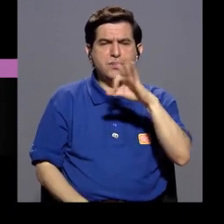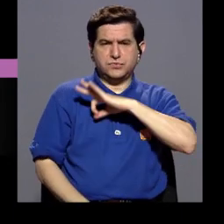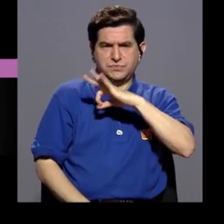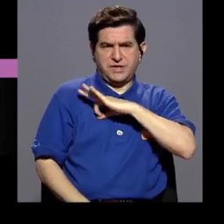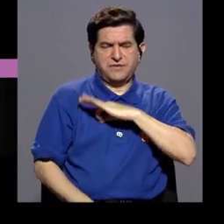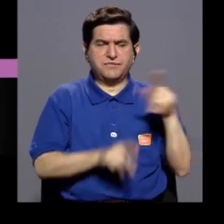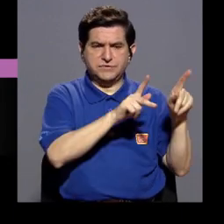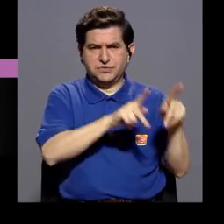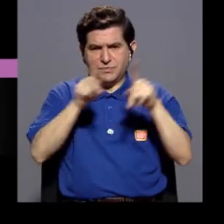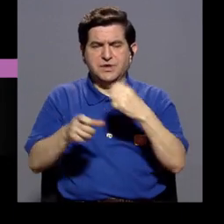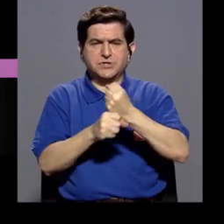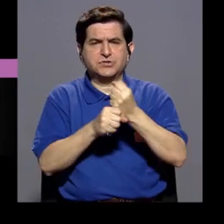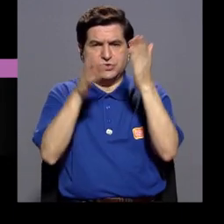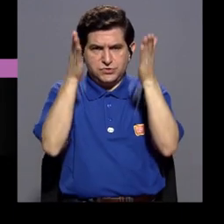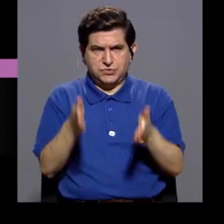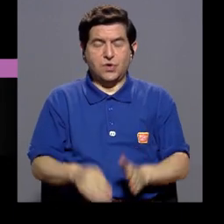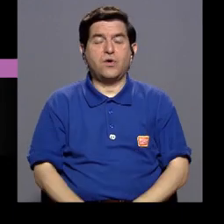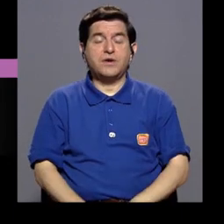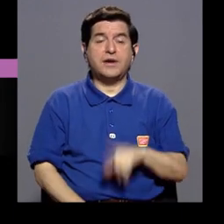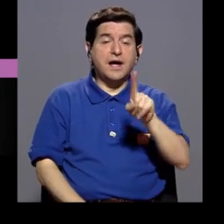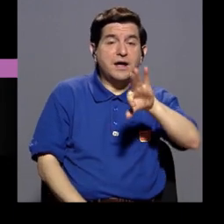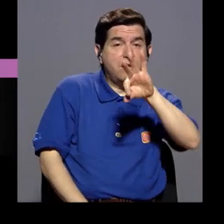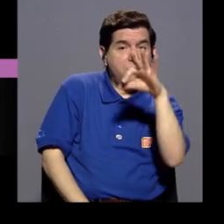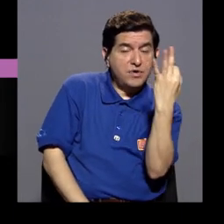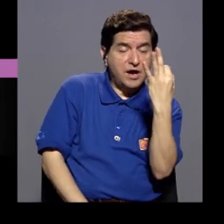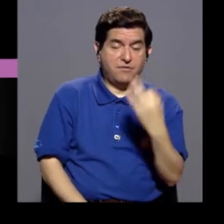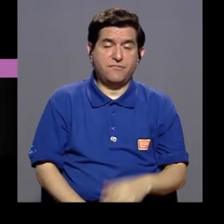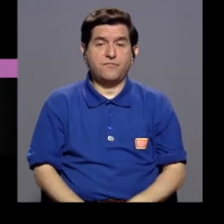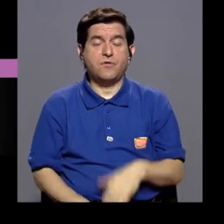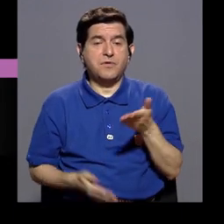ellos buscan el bienestar de sus empleados. Entonces, por esa forma